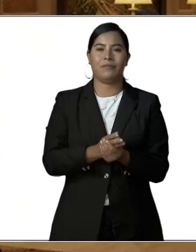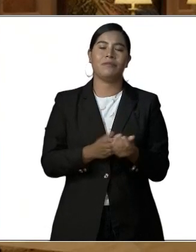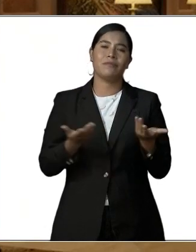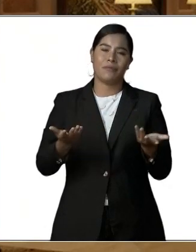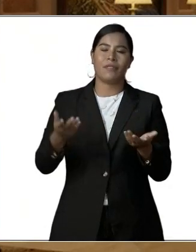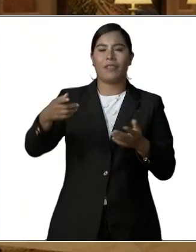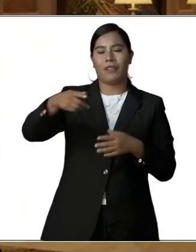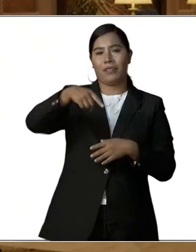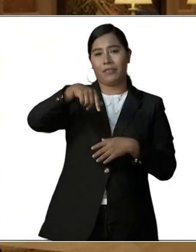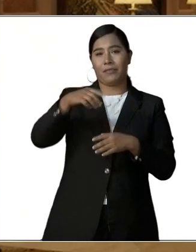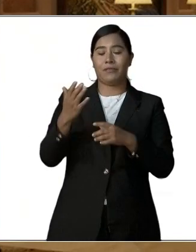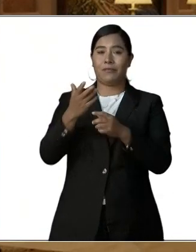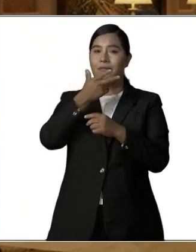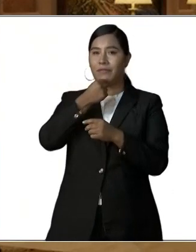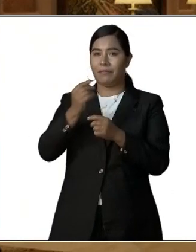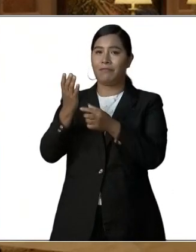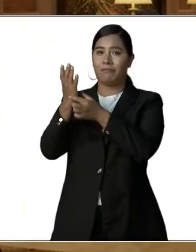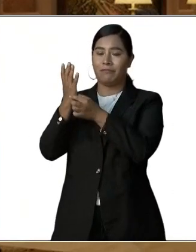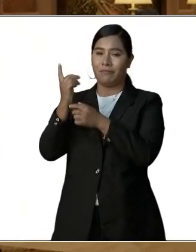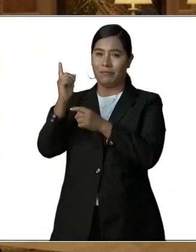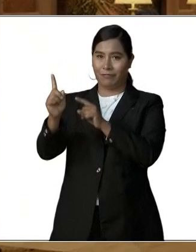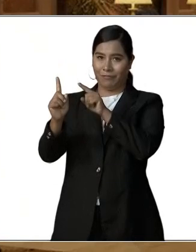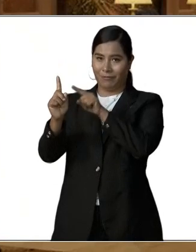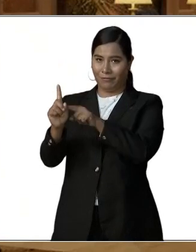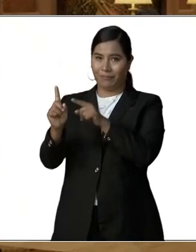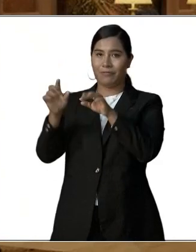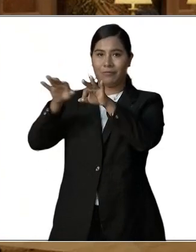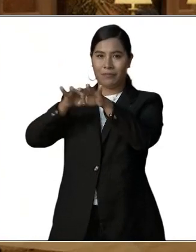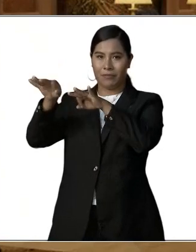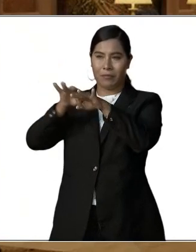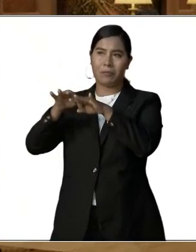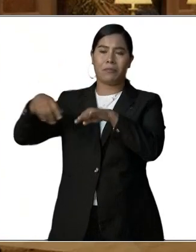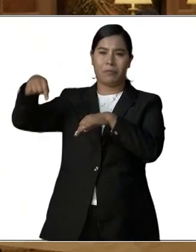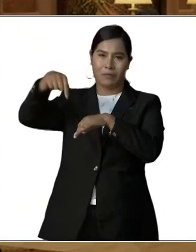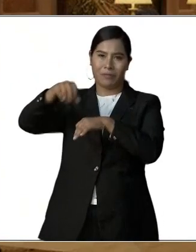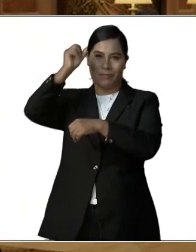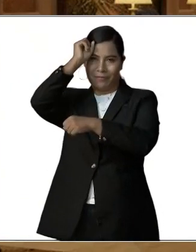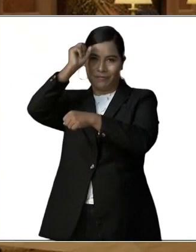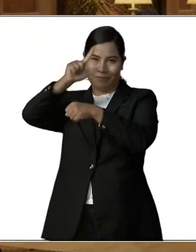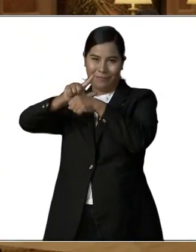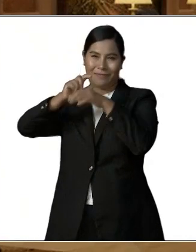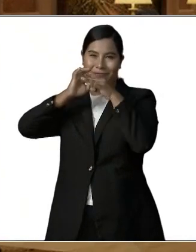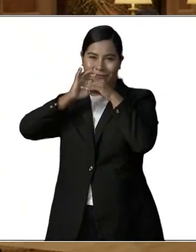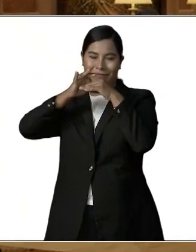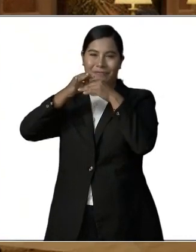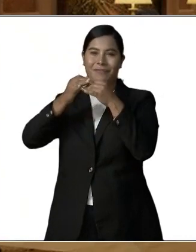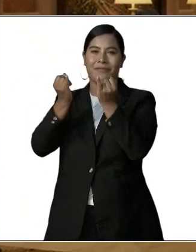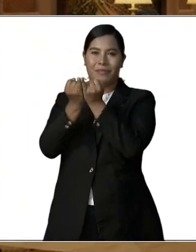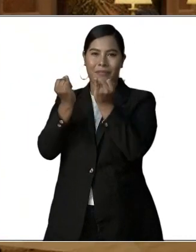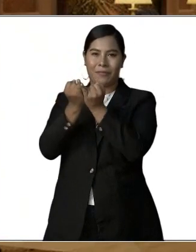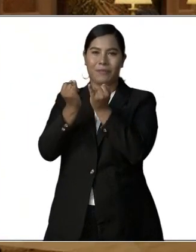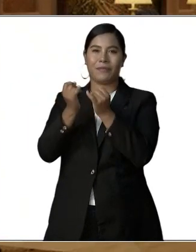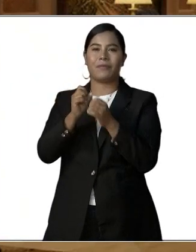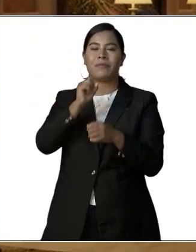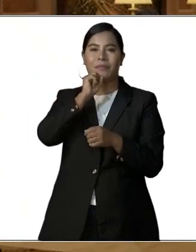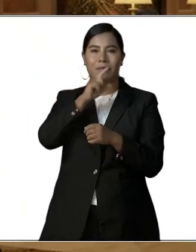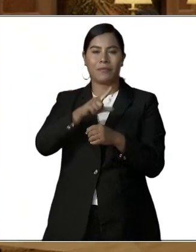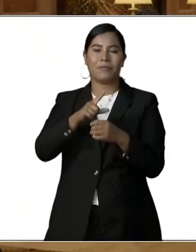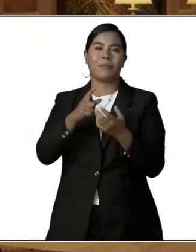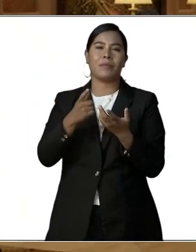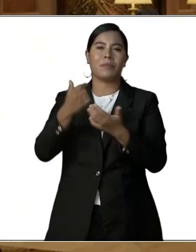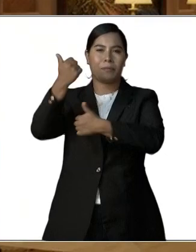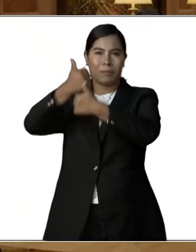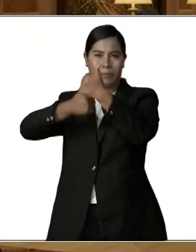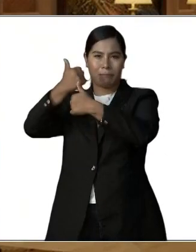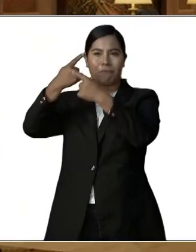el en la Dirección de Difusión Cultural, porque hay otras rondallas en la universidad, pero tú estás a cargo de las representativas de la universidad